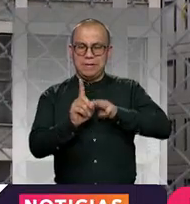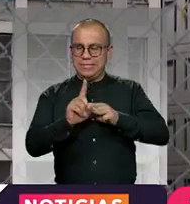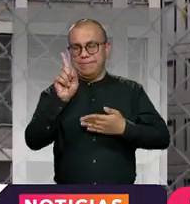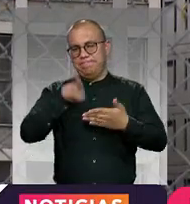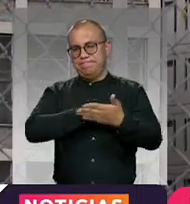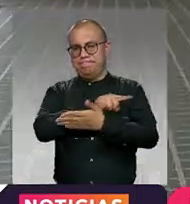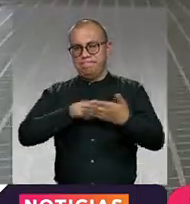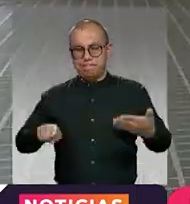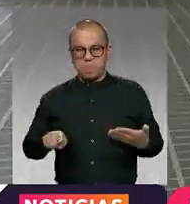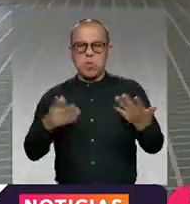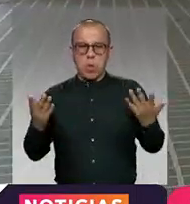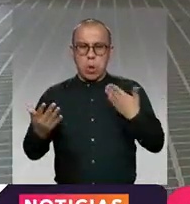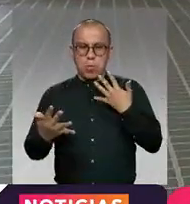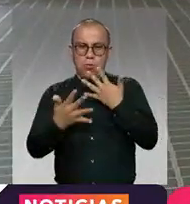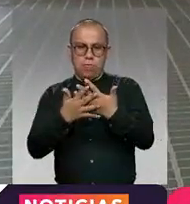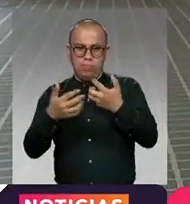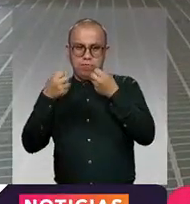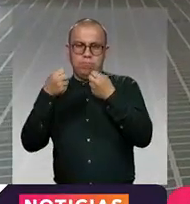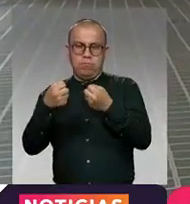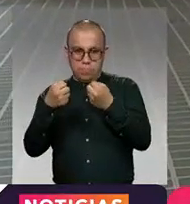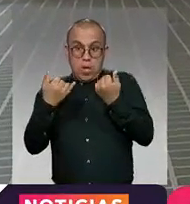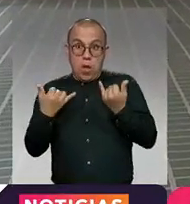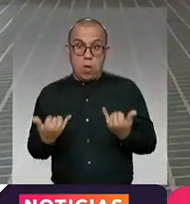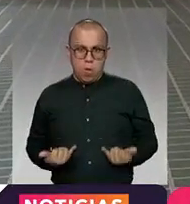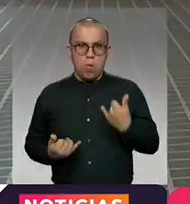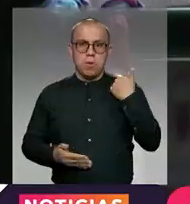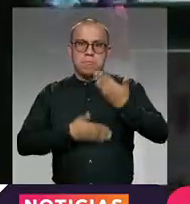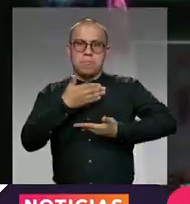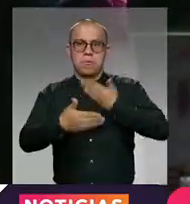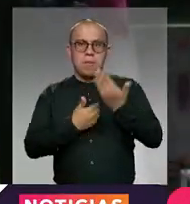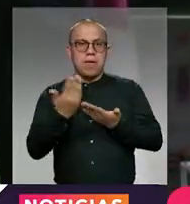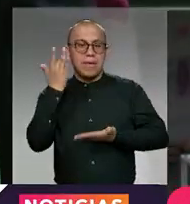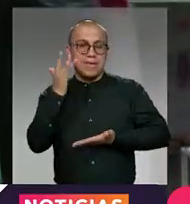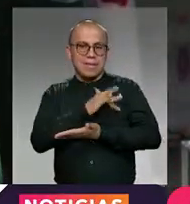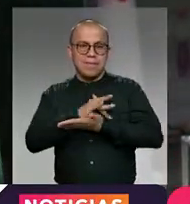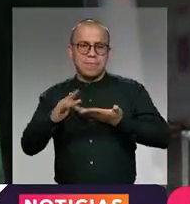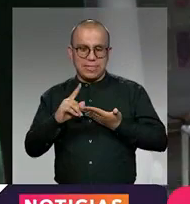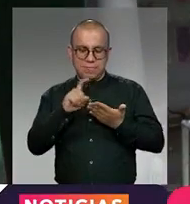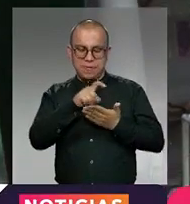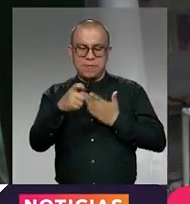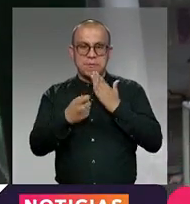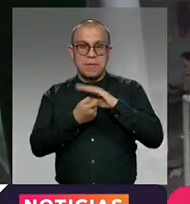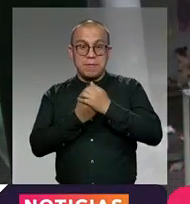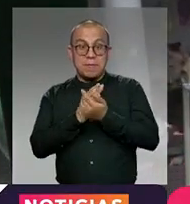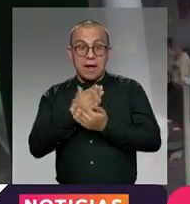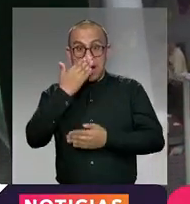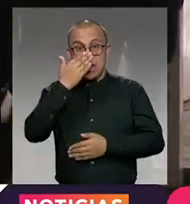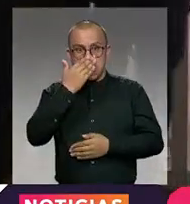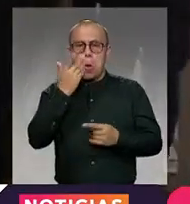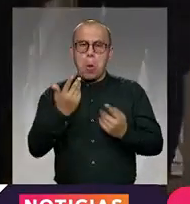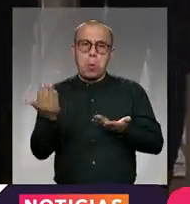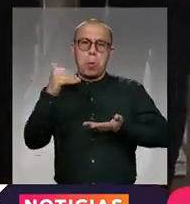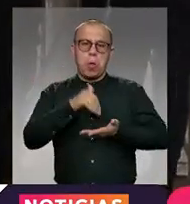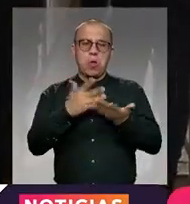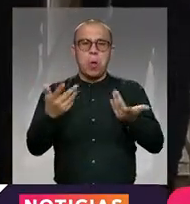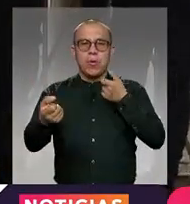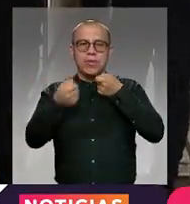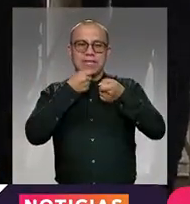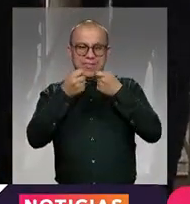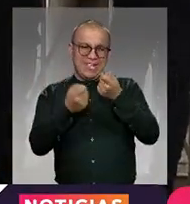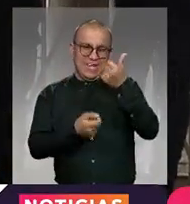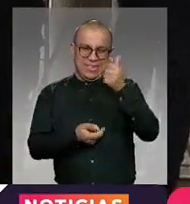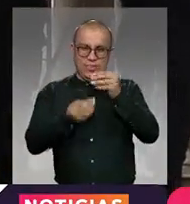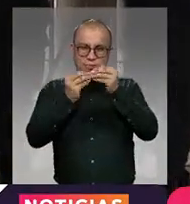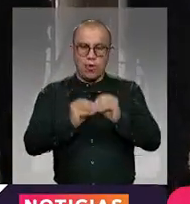restringidas las visitas en centros carcelarios. Ahora, con tamizajes y desinfección con alcohol, las personas podrán realizarlas en modo entrevista durante